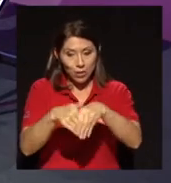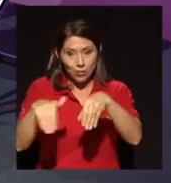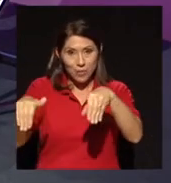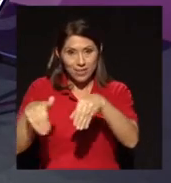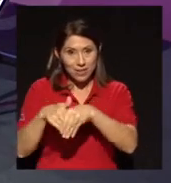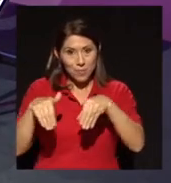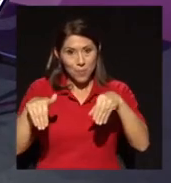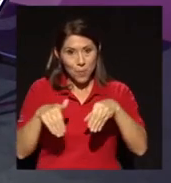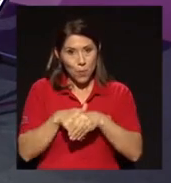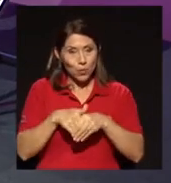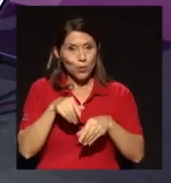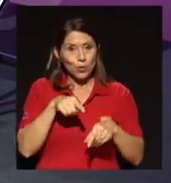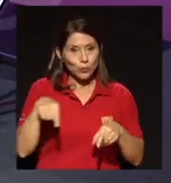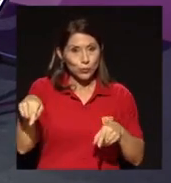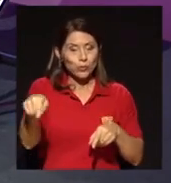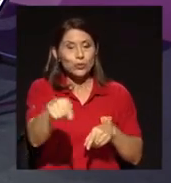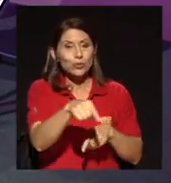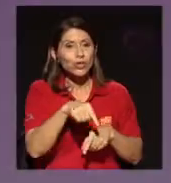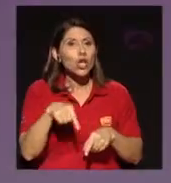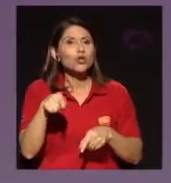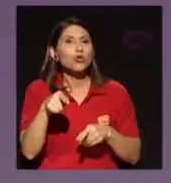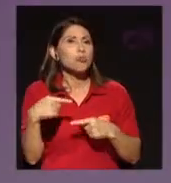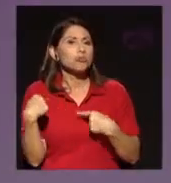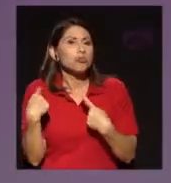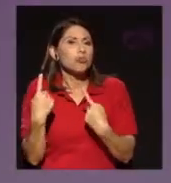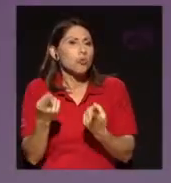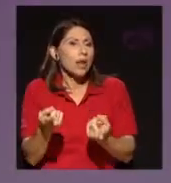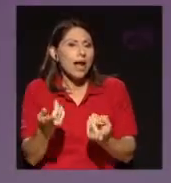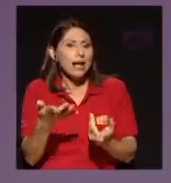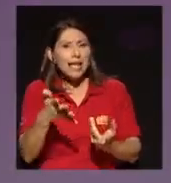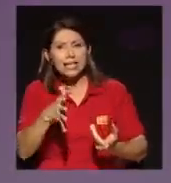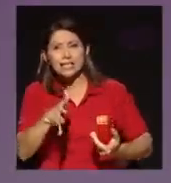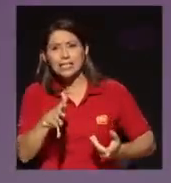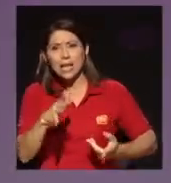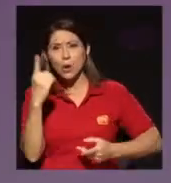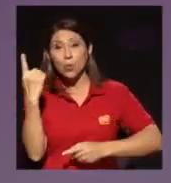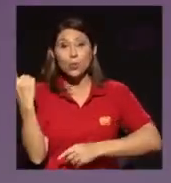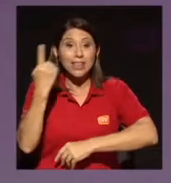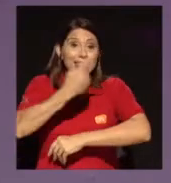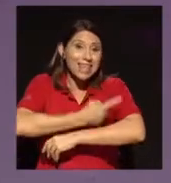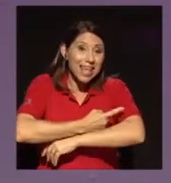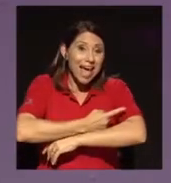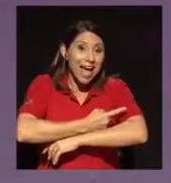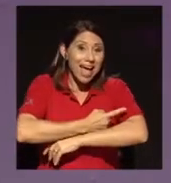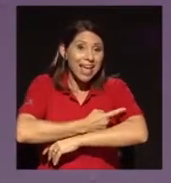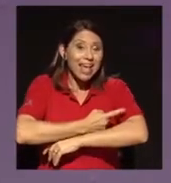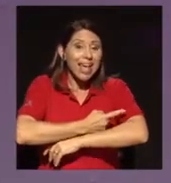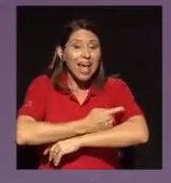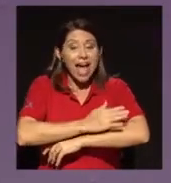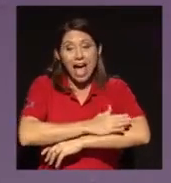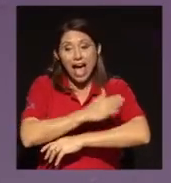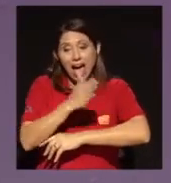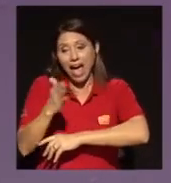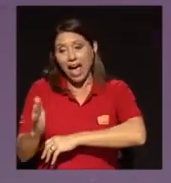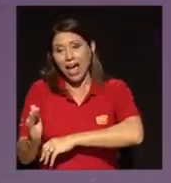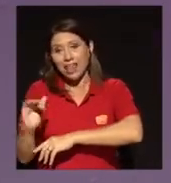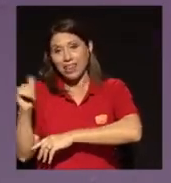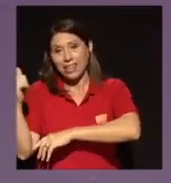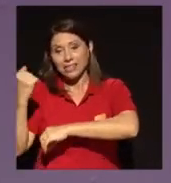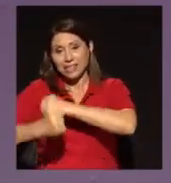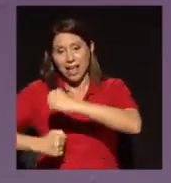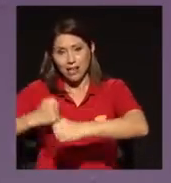entre aquellos matrimonios que duran entre un día y 10 años. Estamos hablando